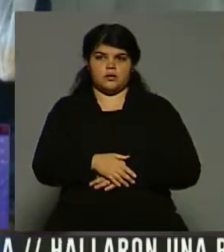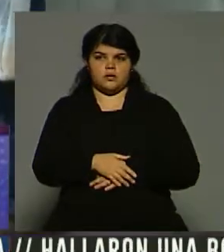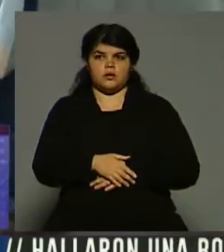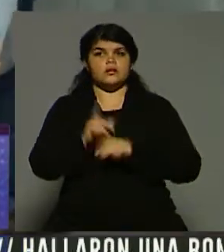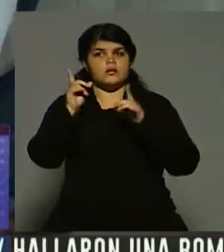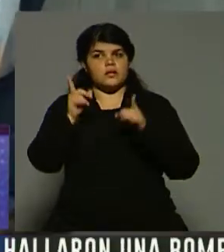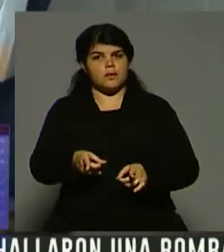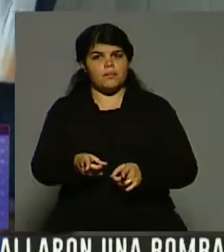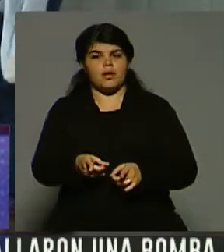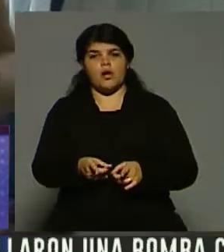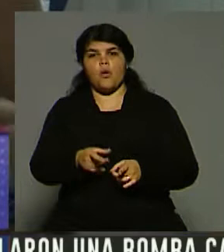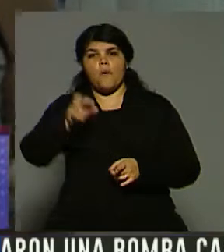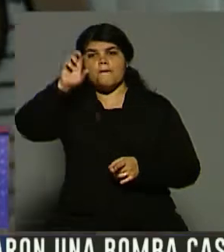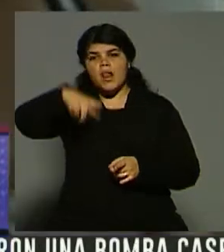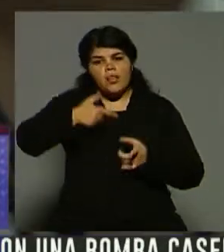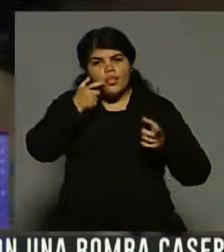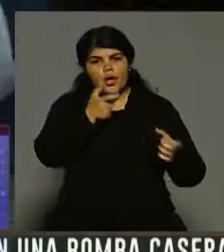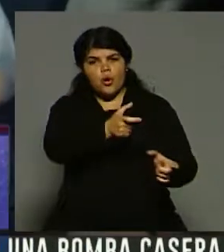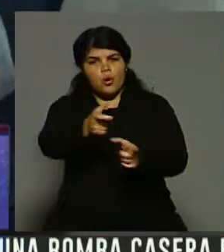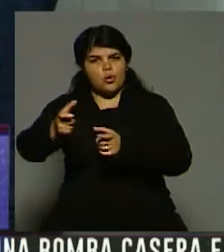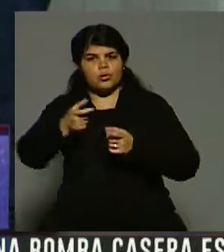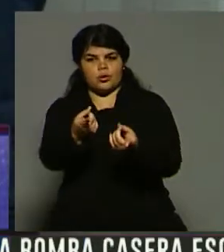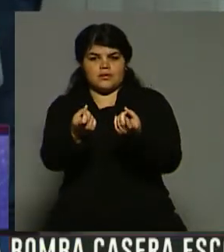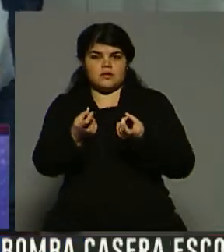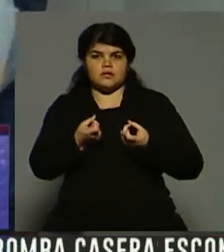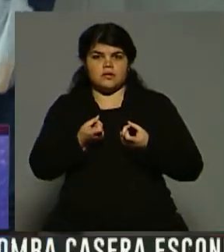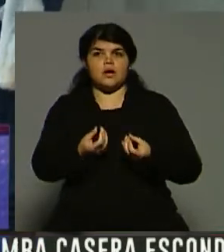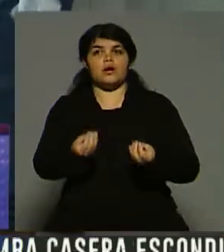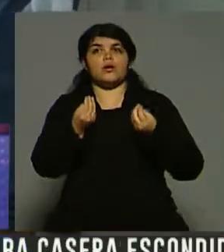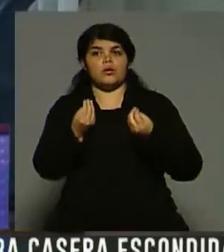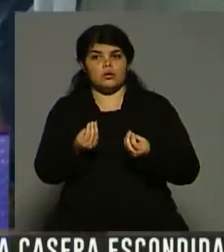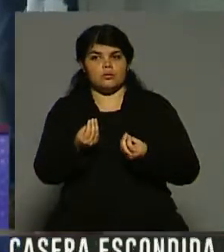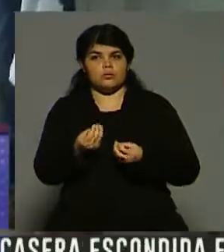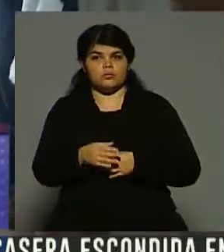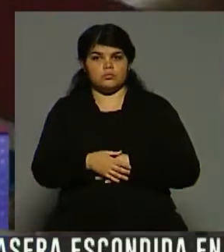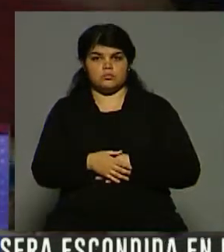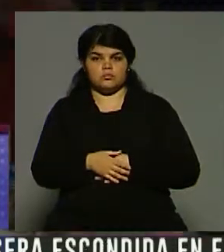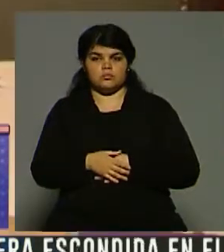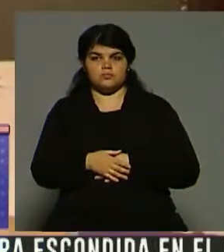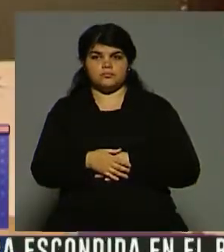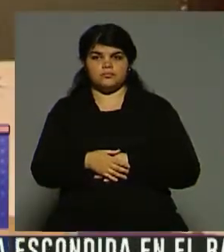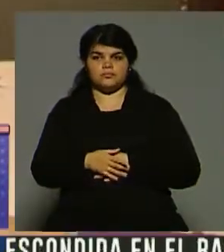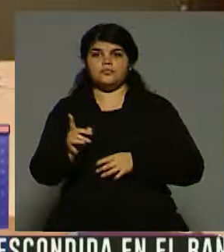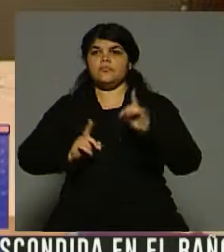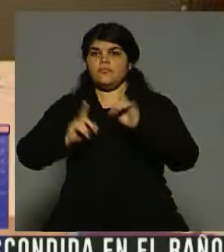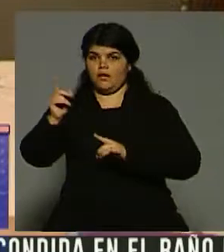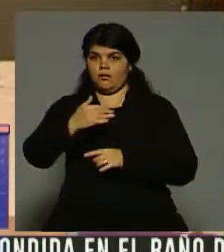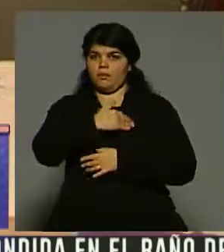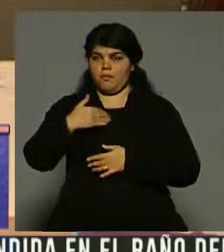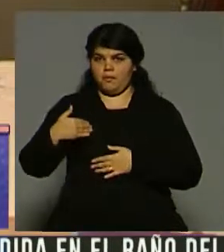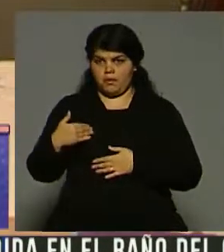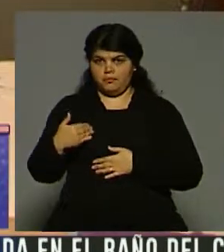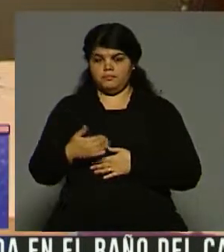política de control, sobre todo a nivel de aquellas mamás